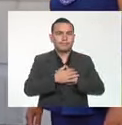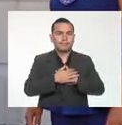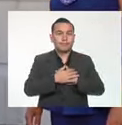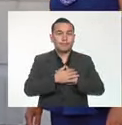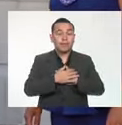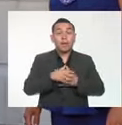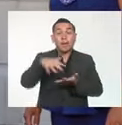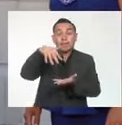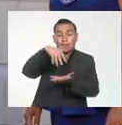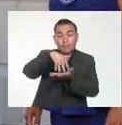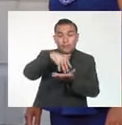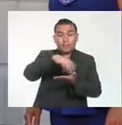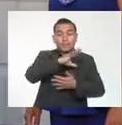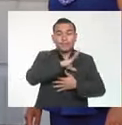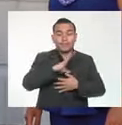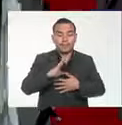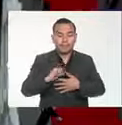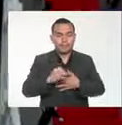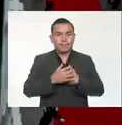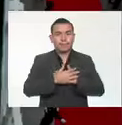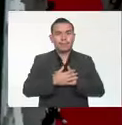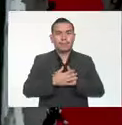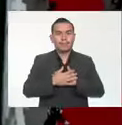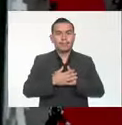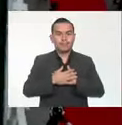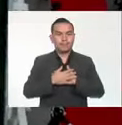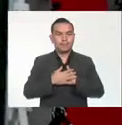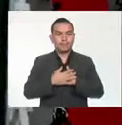querido pueblo salvadoreño,